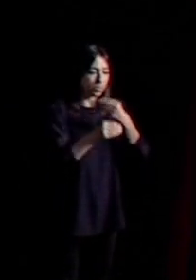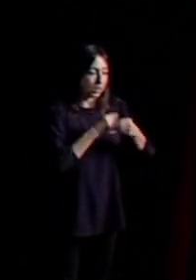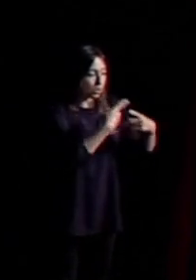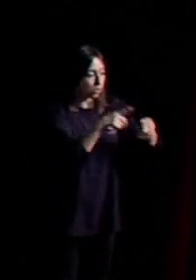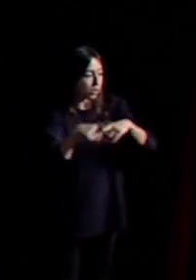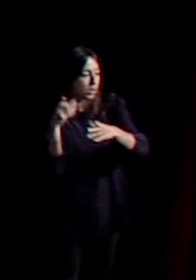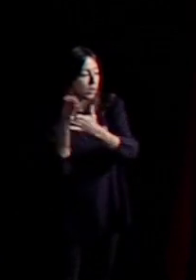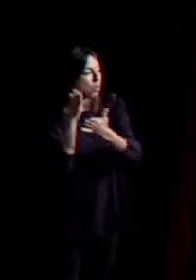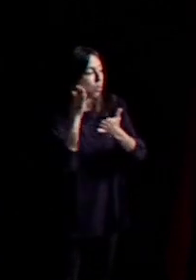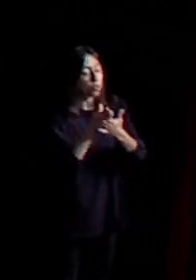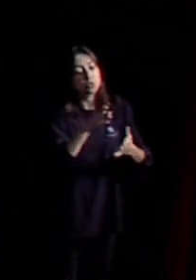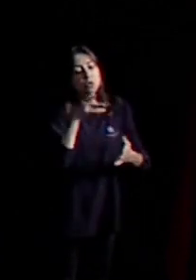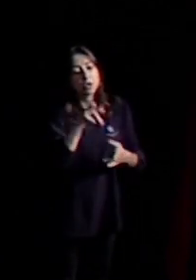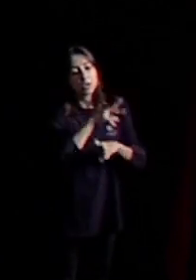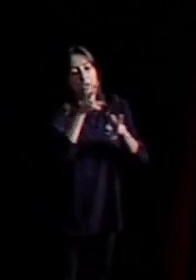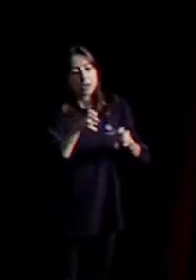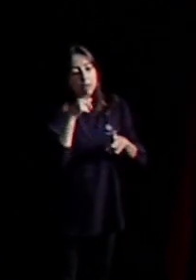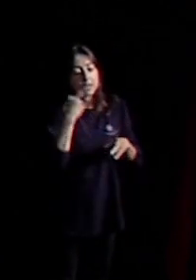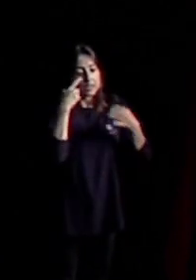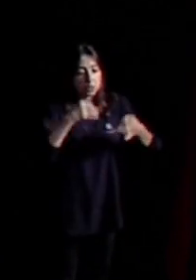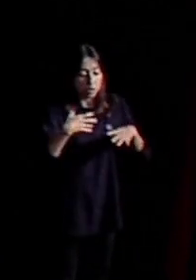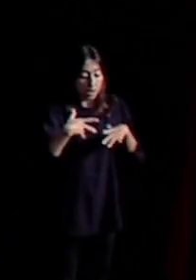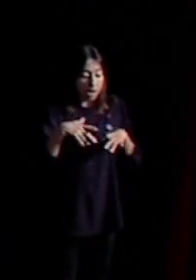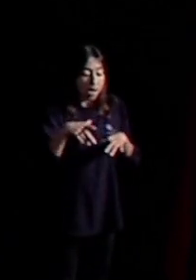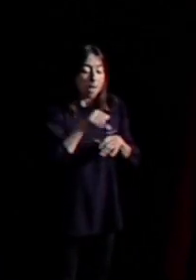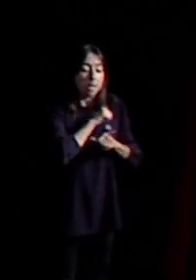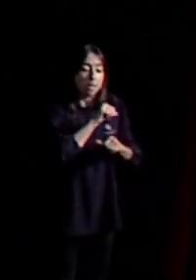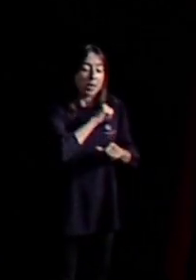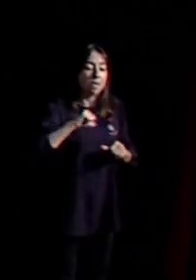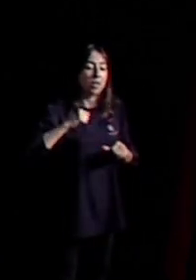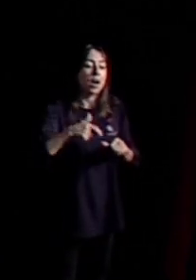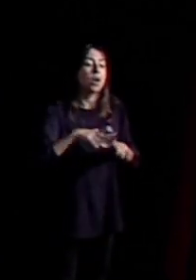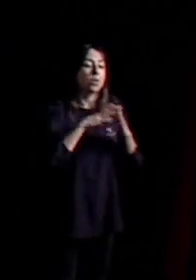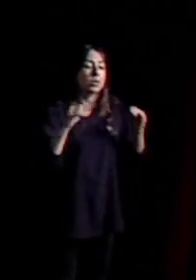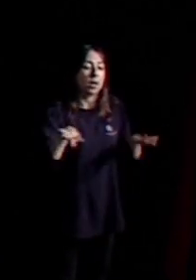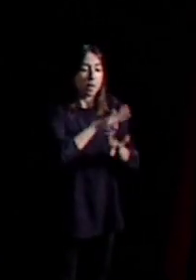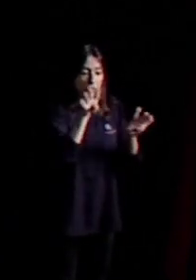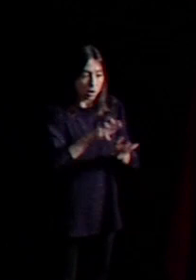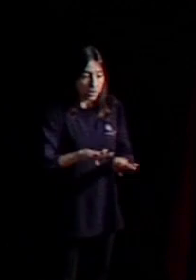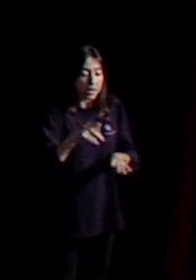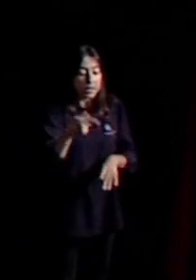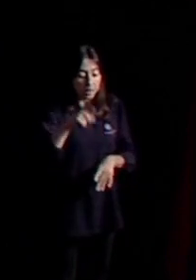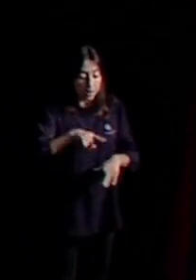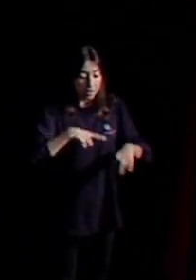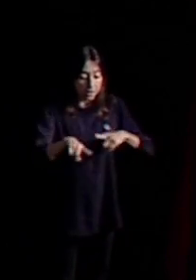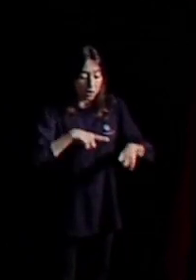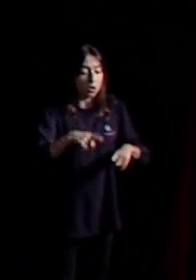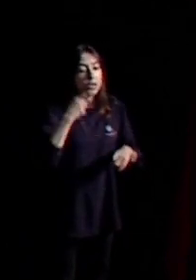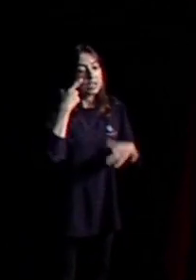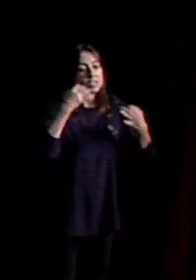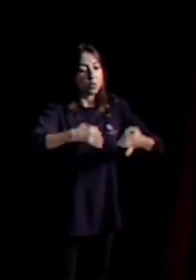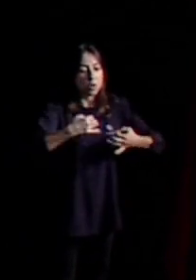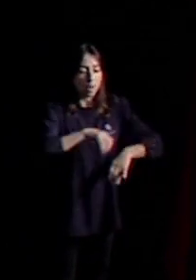como el de Perito Judicial de Seguridad Privada en la Universidad Pablo de Olavide y también el director de Seguridad